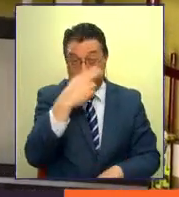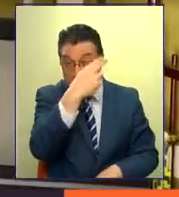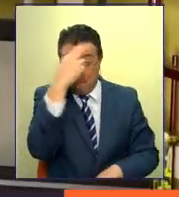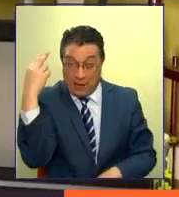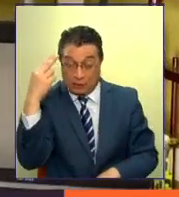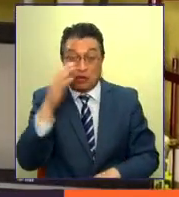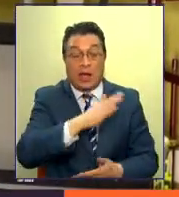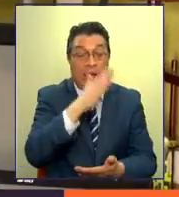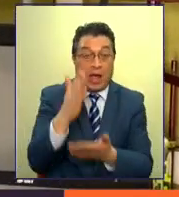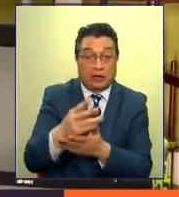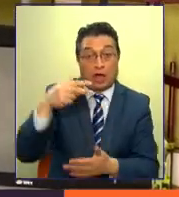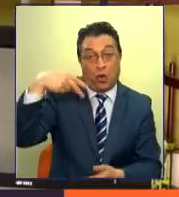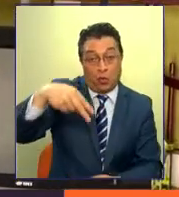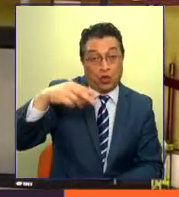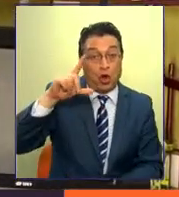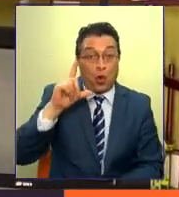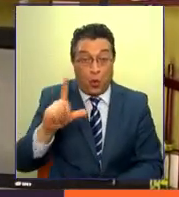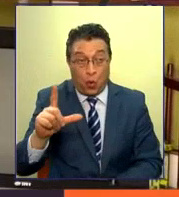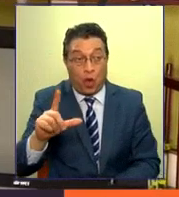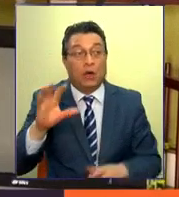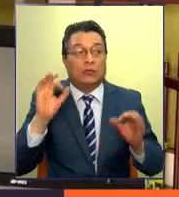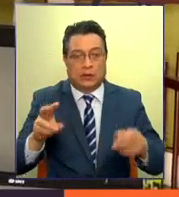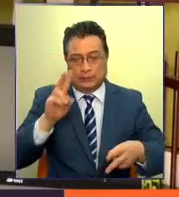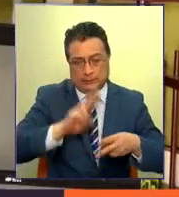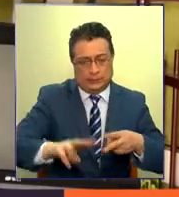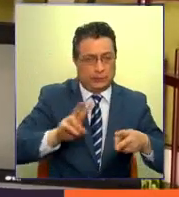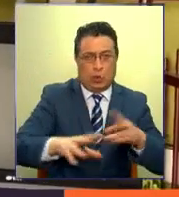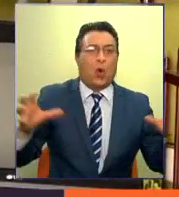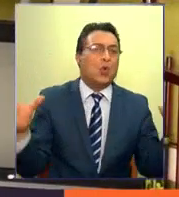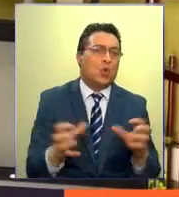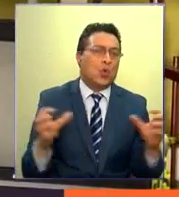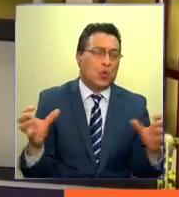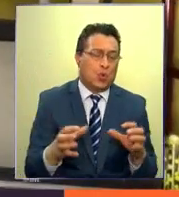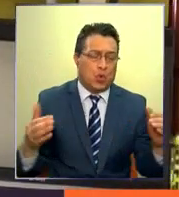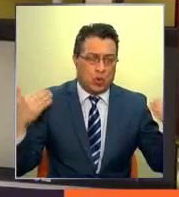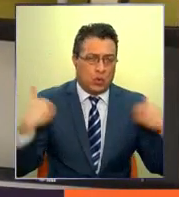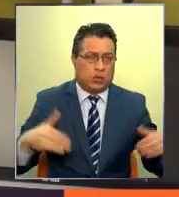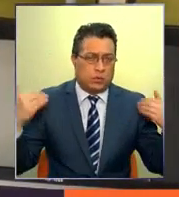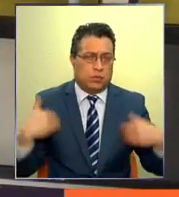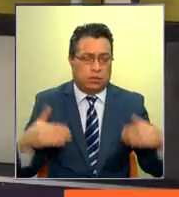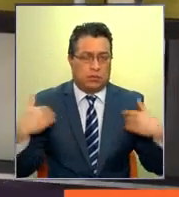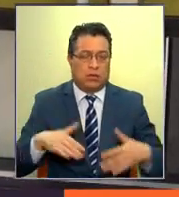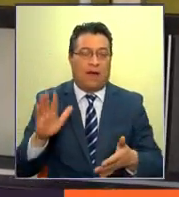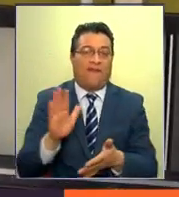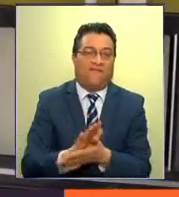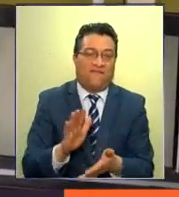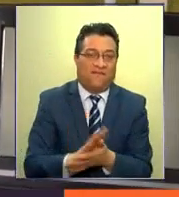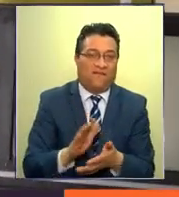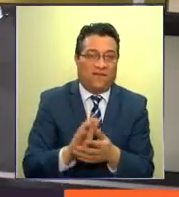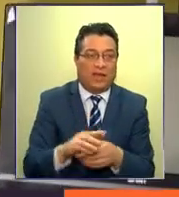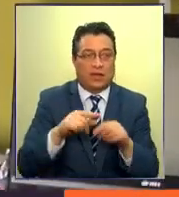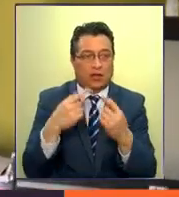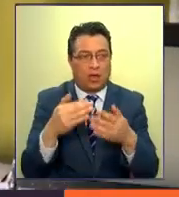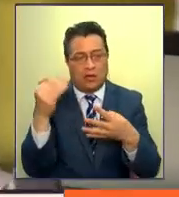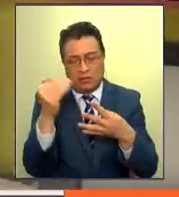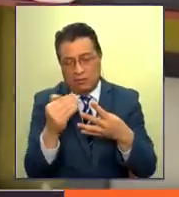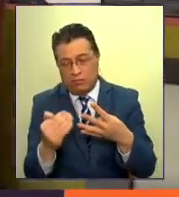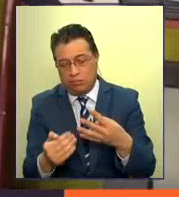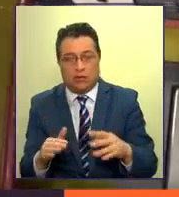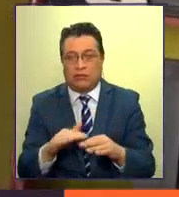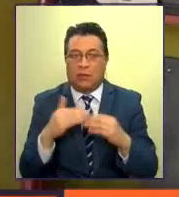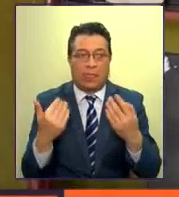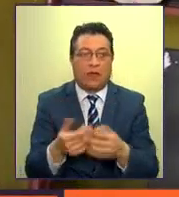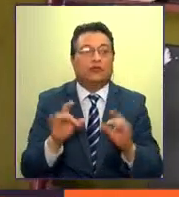hasta junio, julio. Es la preparación ya más fuerte, la preparación previa para ir a la fiesta, el contenido y todo lo que